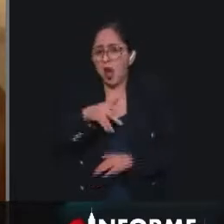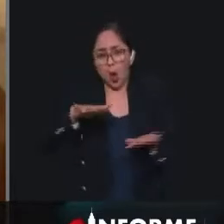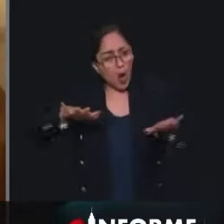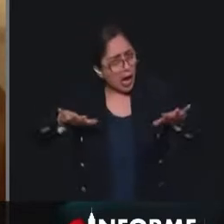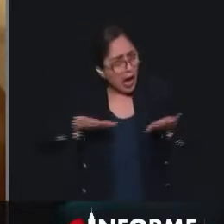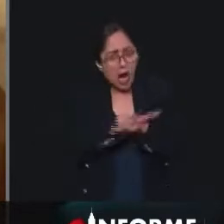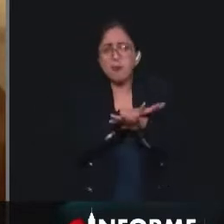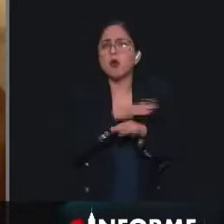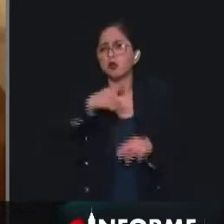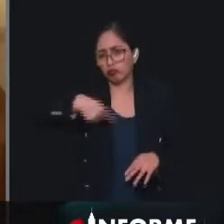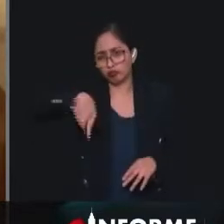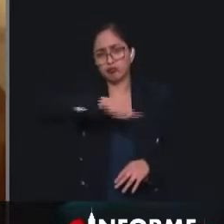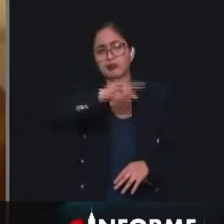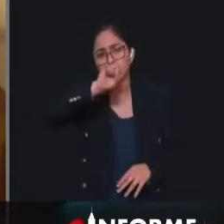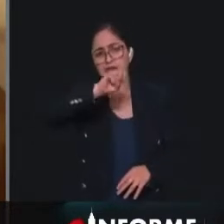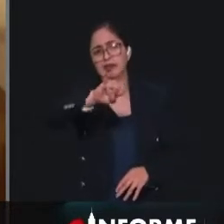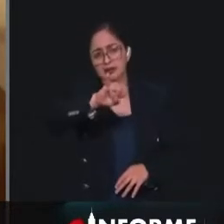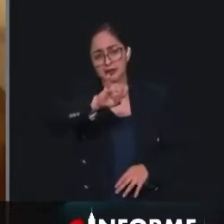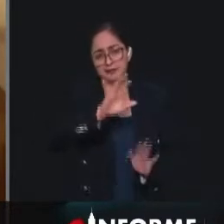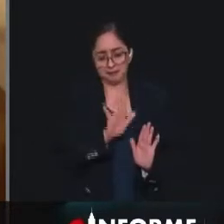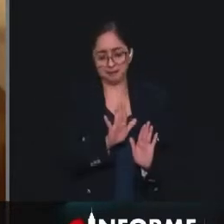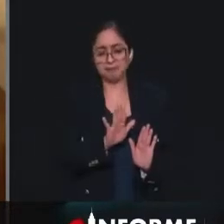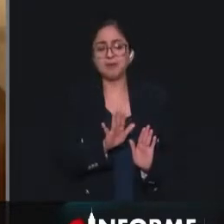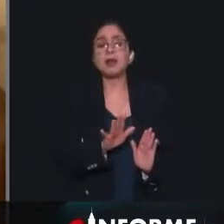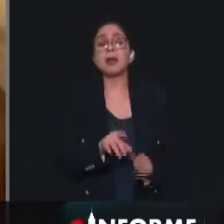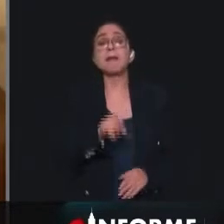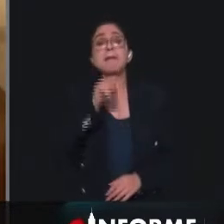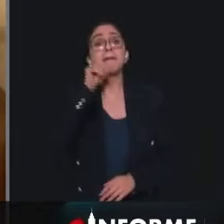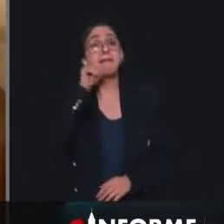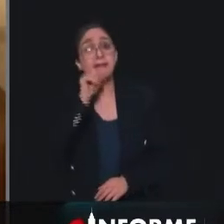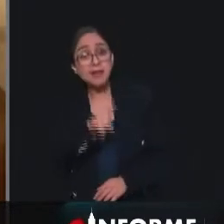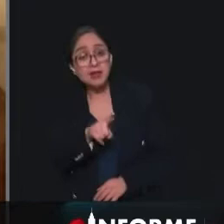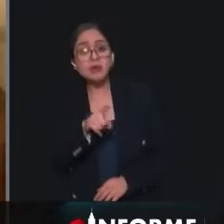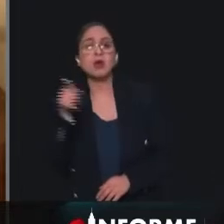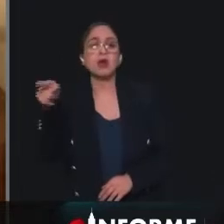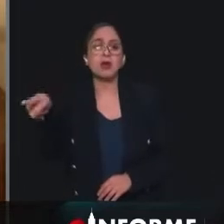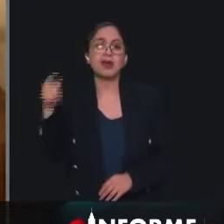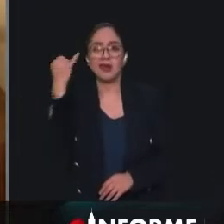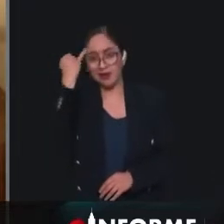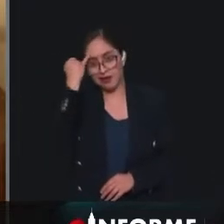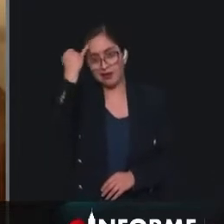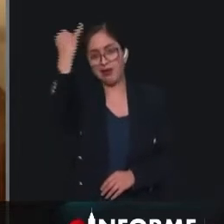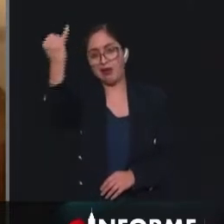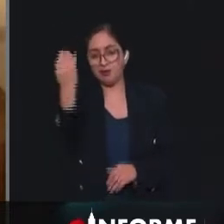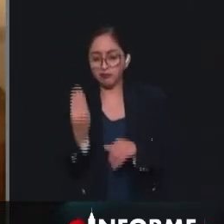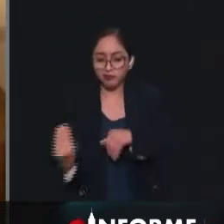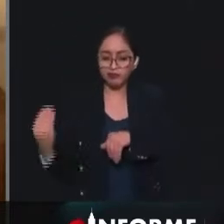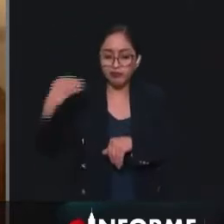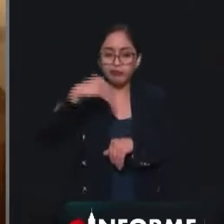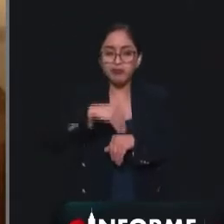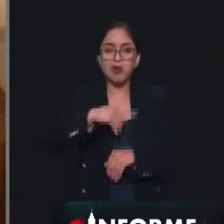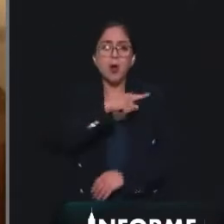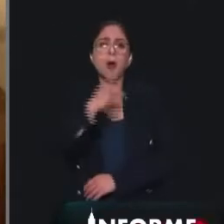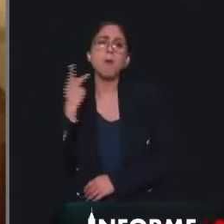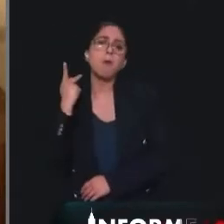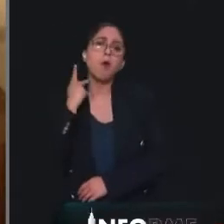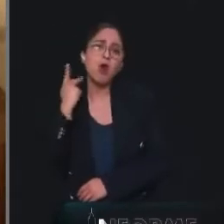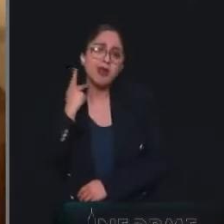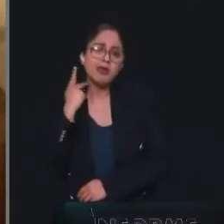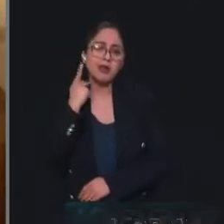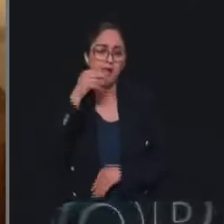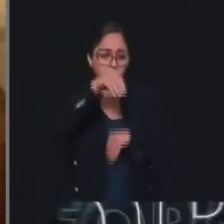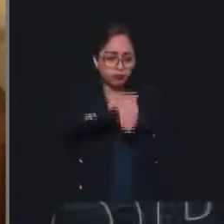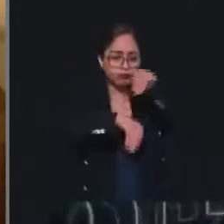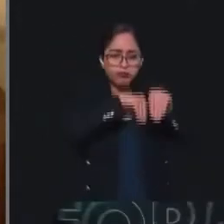notable. Ahora, creo que hay aspectos en los que la implementación de ciertas políticas muy justas, como